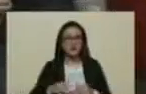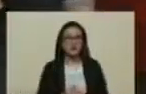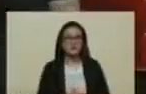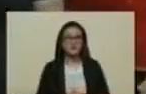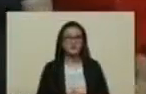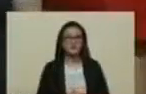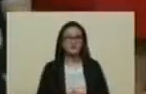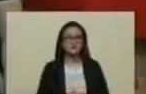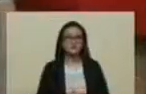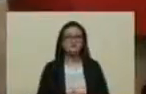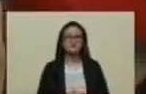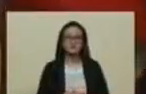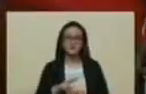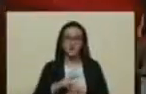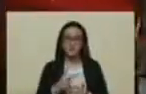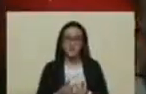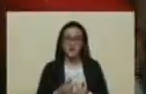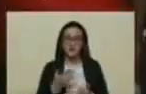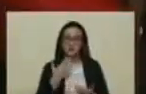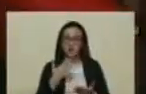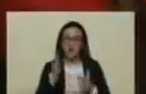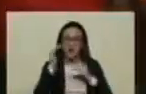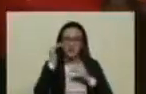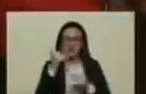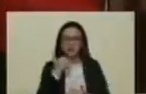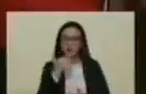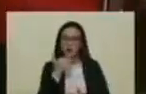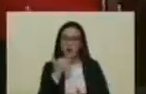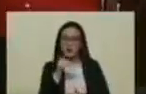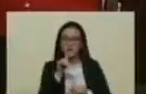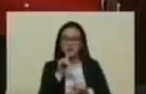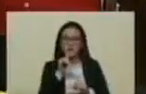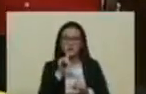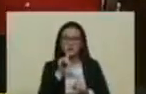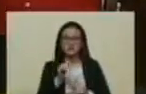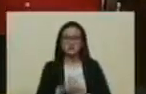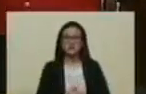Adelante, presidente, ministro, algún aquí atento, alguna instrucción.